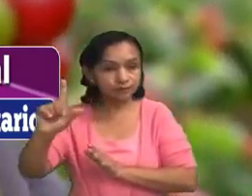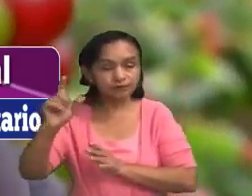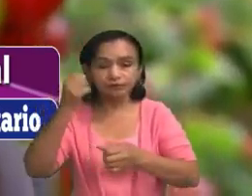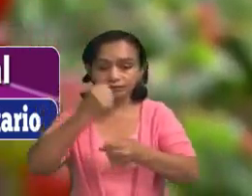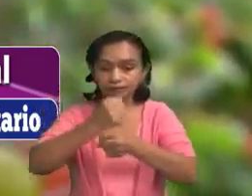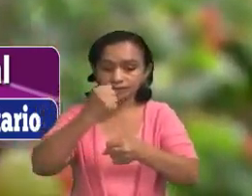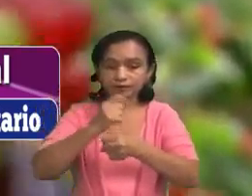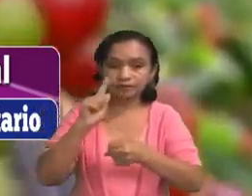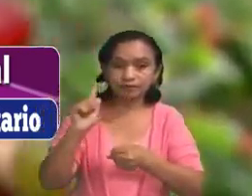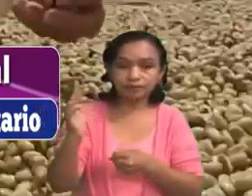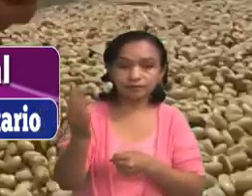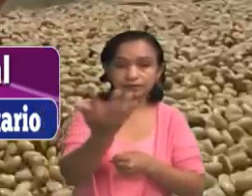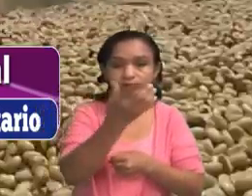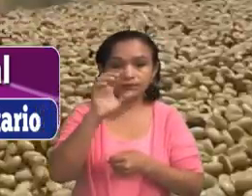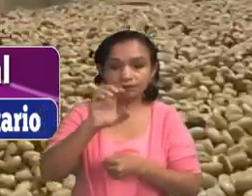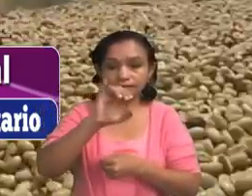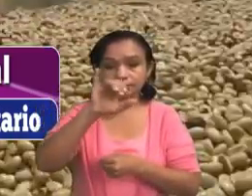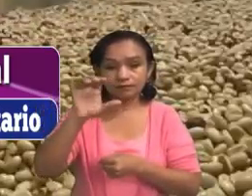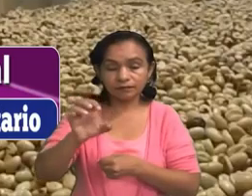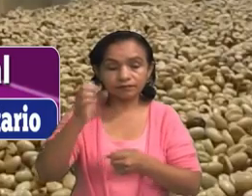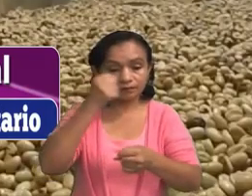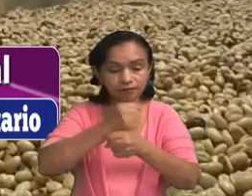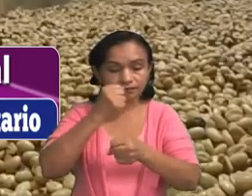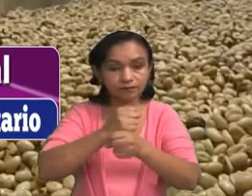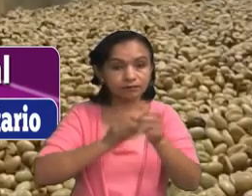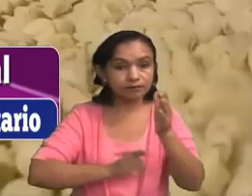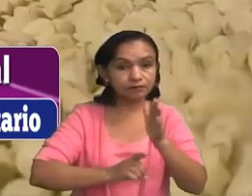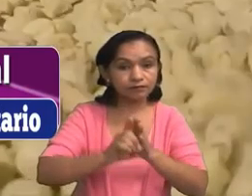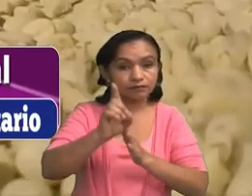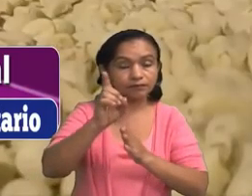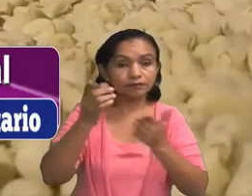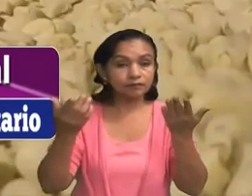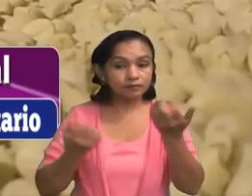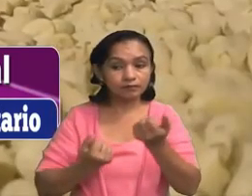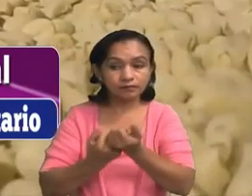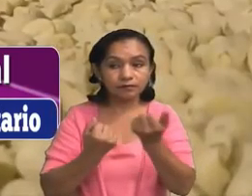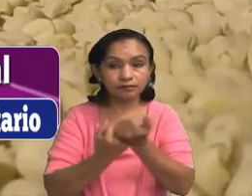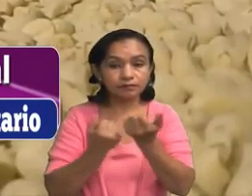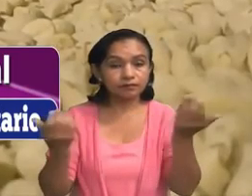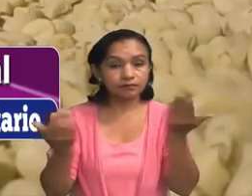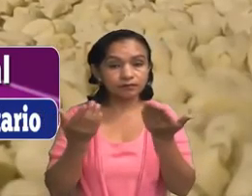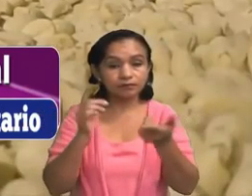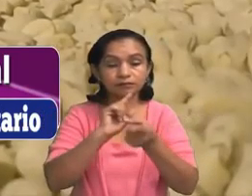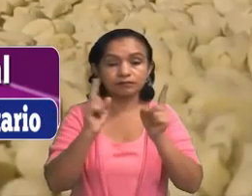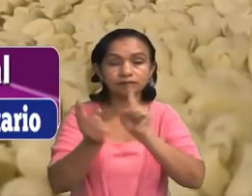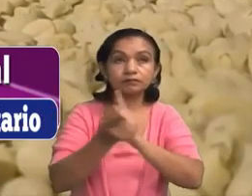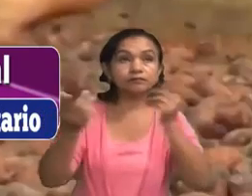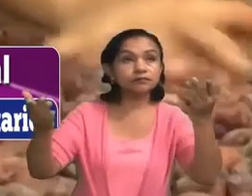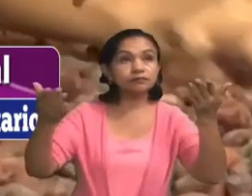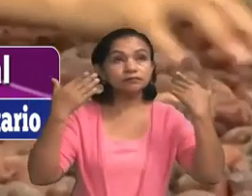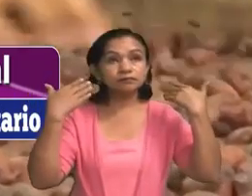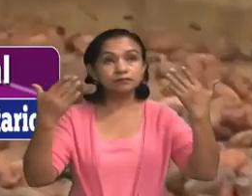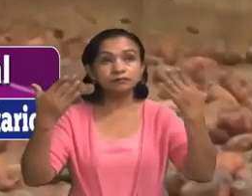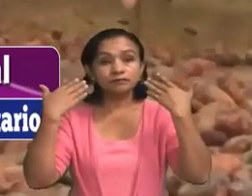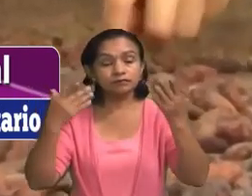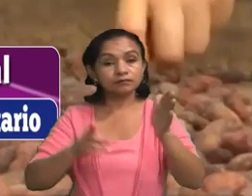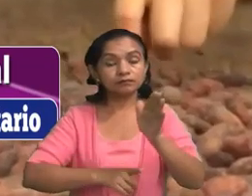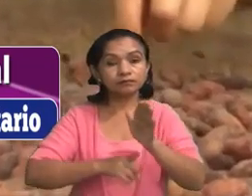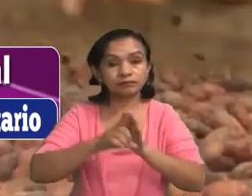trabajado en el eje de formación para el desarrollo rural con las intervinientes en cambio climático. Así que hemos